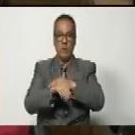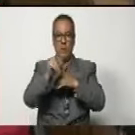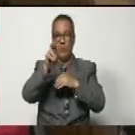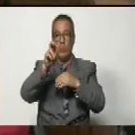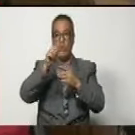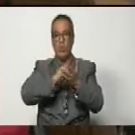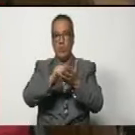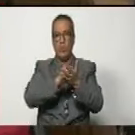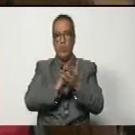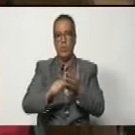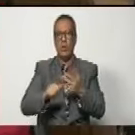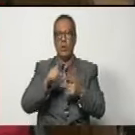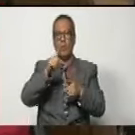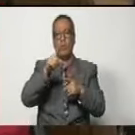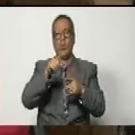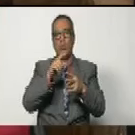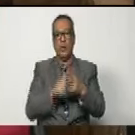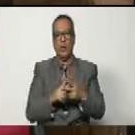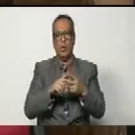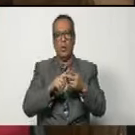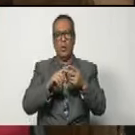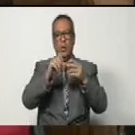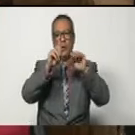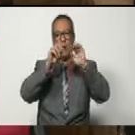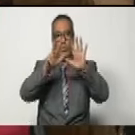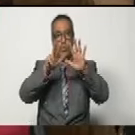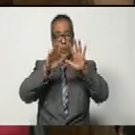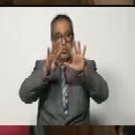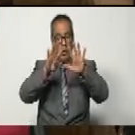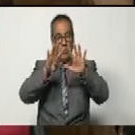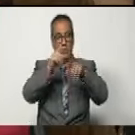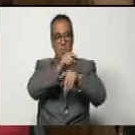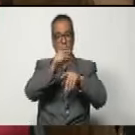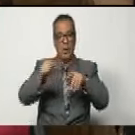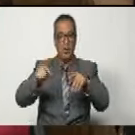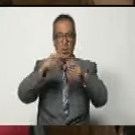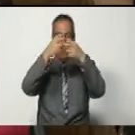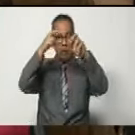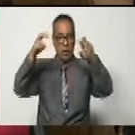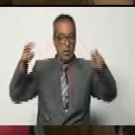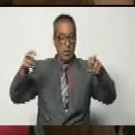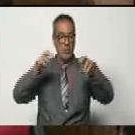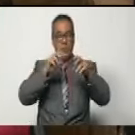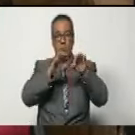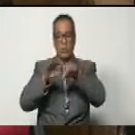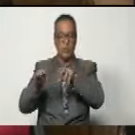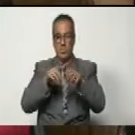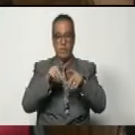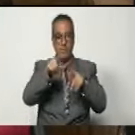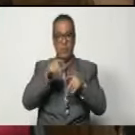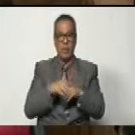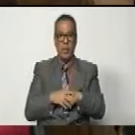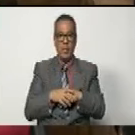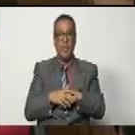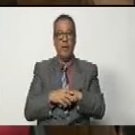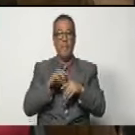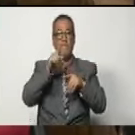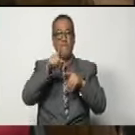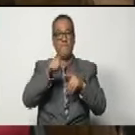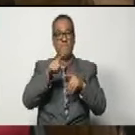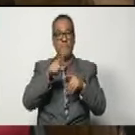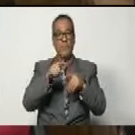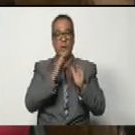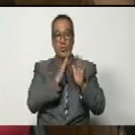nuevo articulado, el cual pasa a ser el artículo 9, con su respectivo epígrafe, quedando redactado en los siguientes términos. De